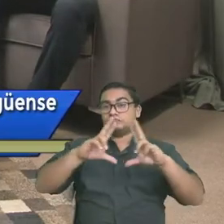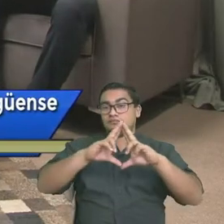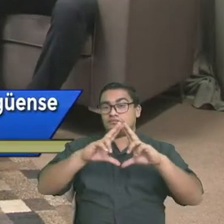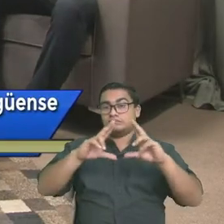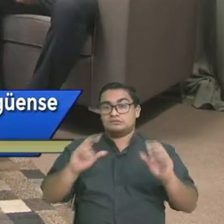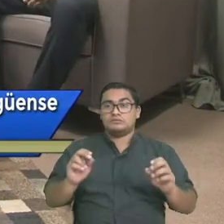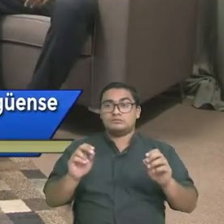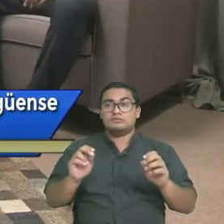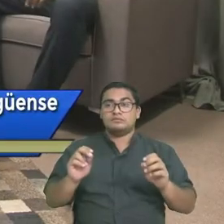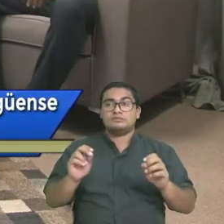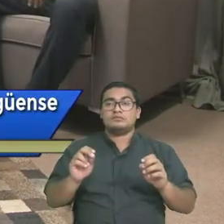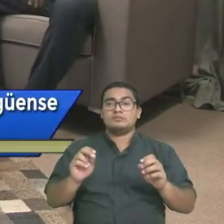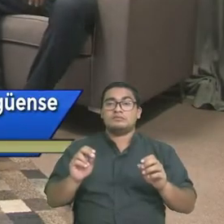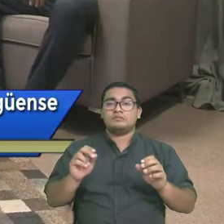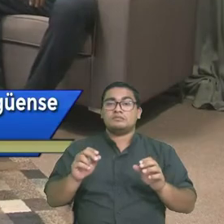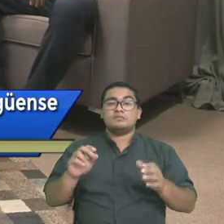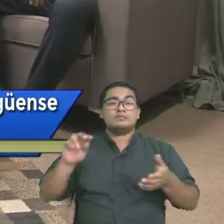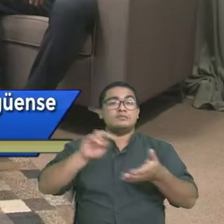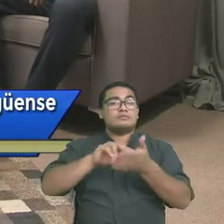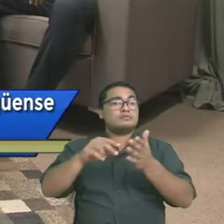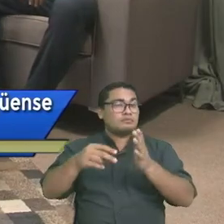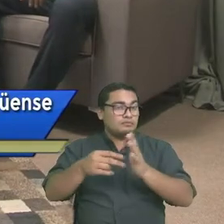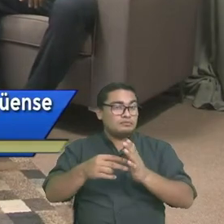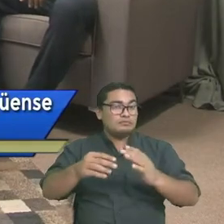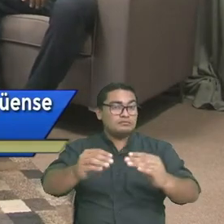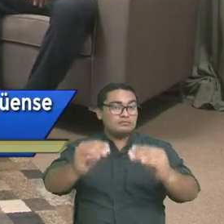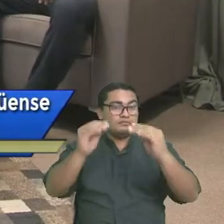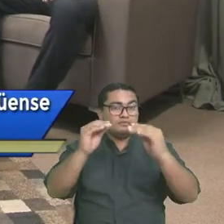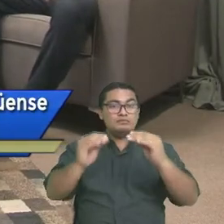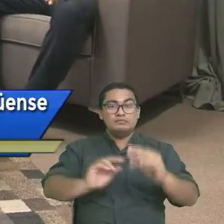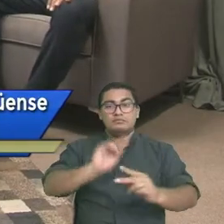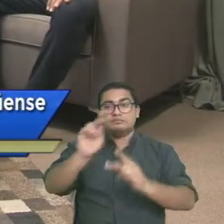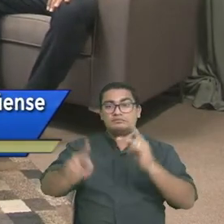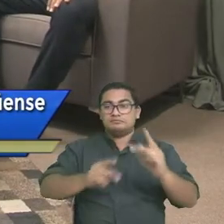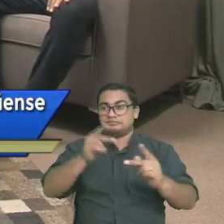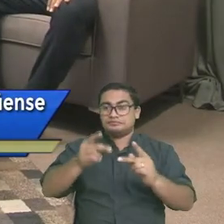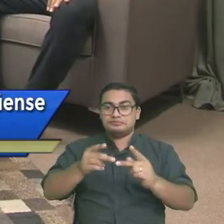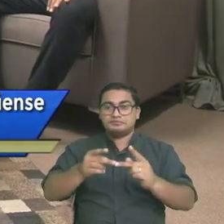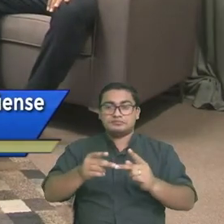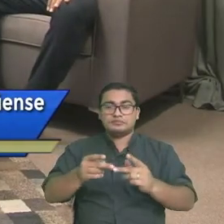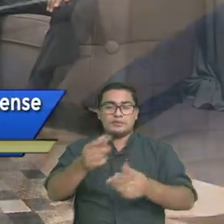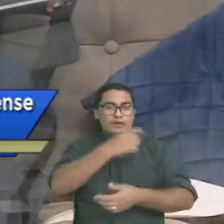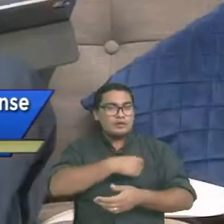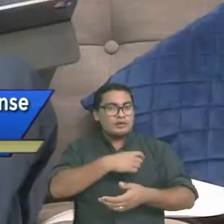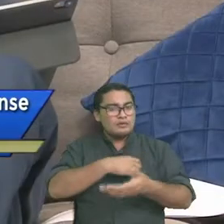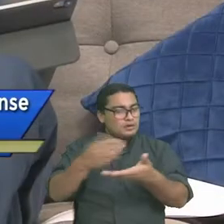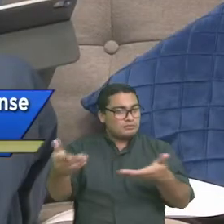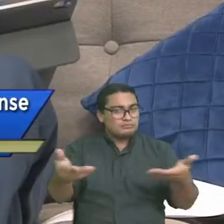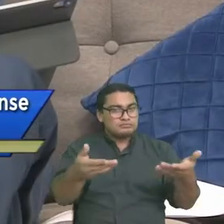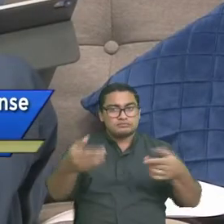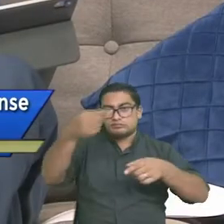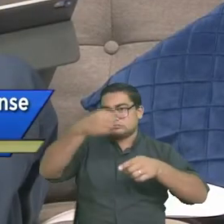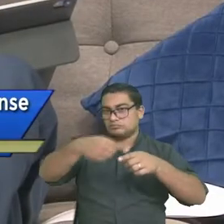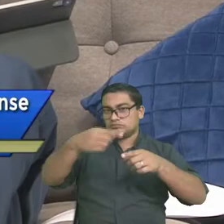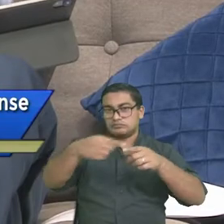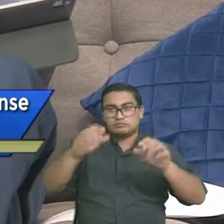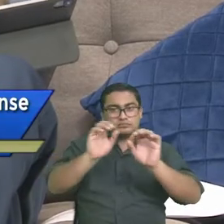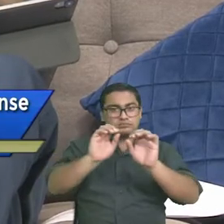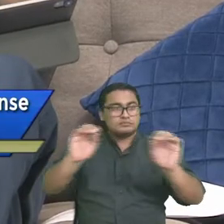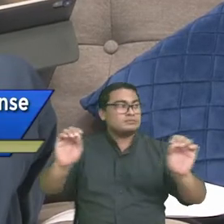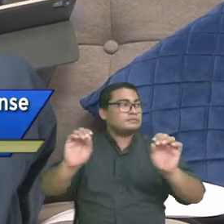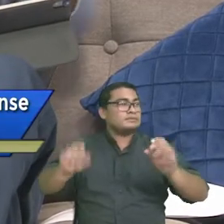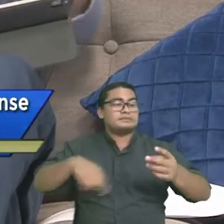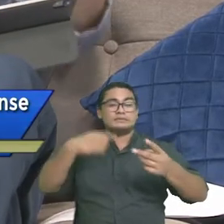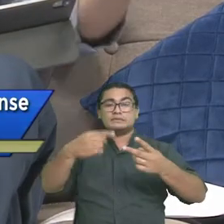Garantizar el acceso a una educación de calidad y gratuita, salud de calidad y